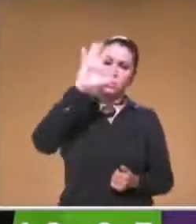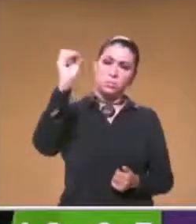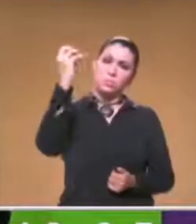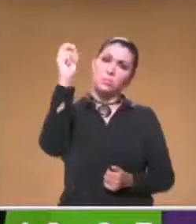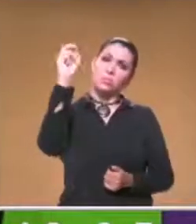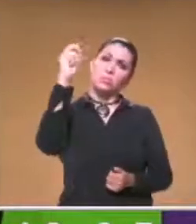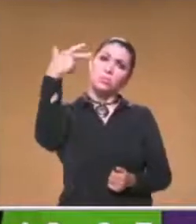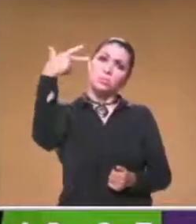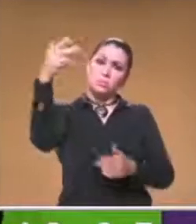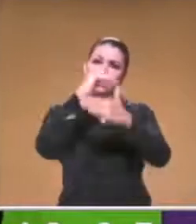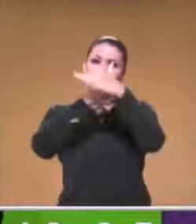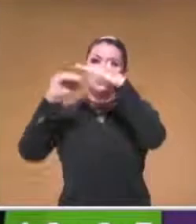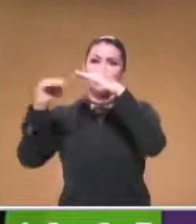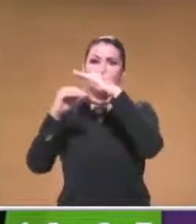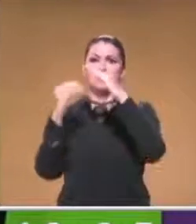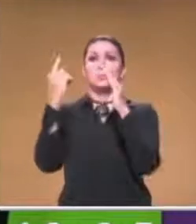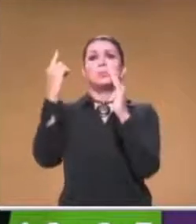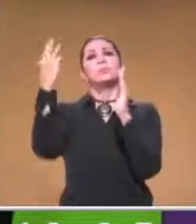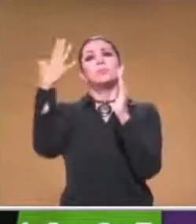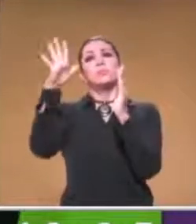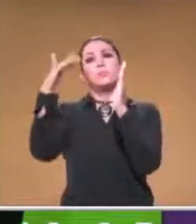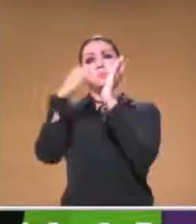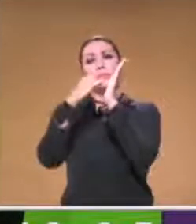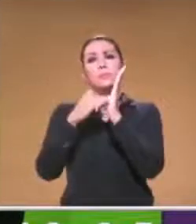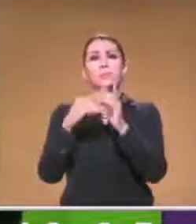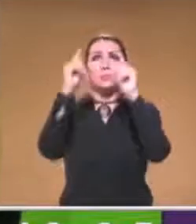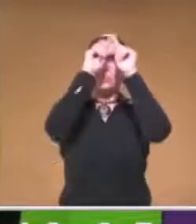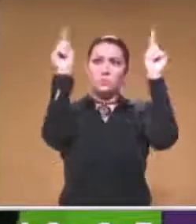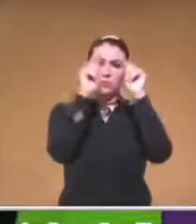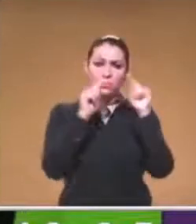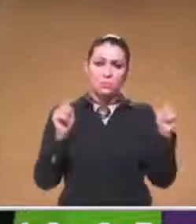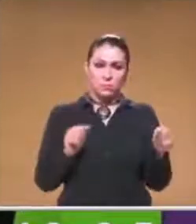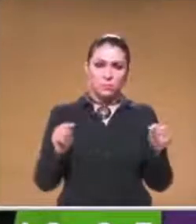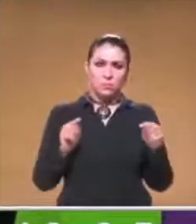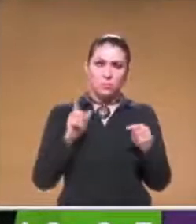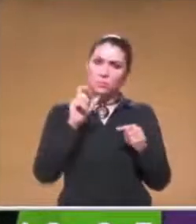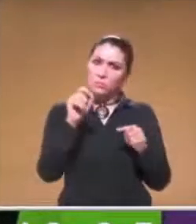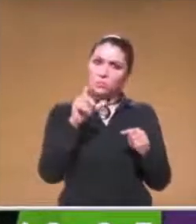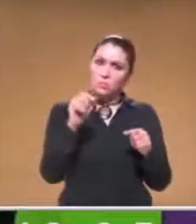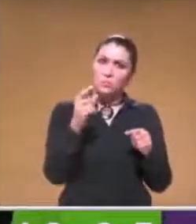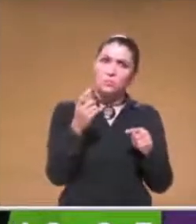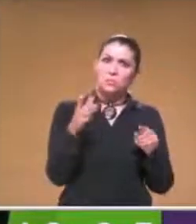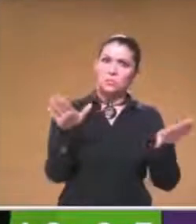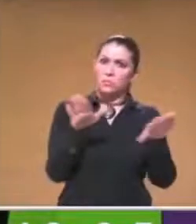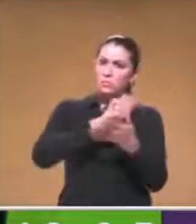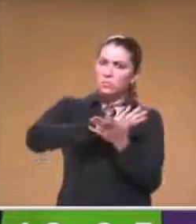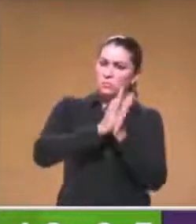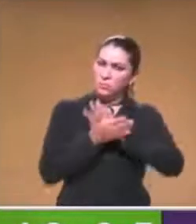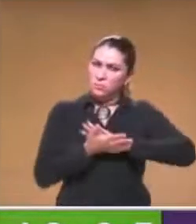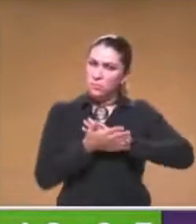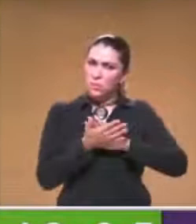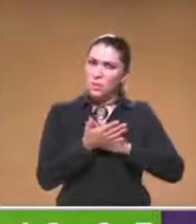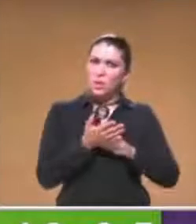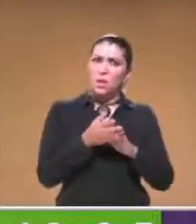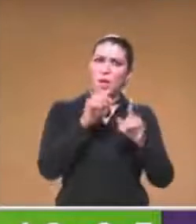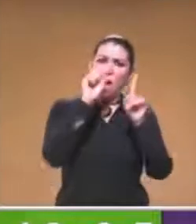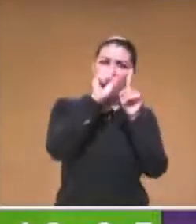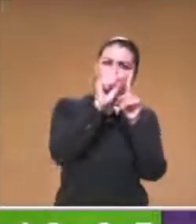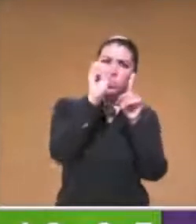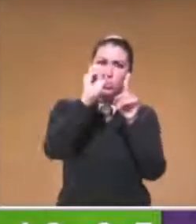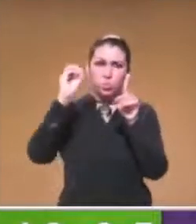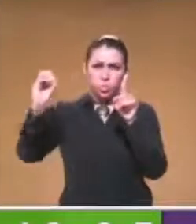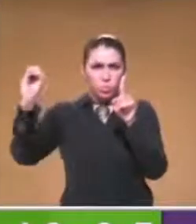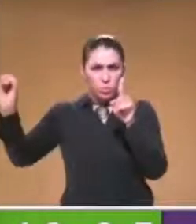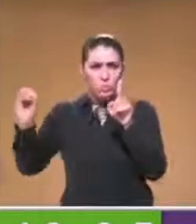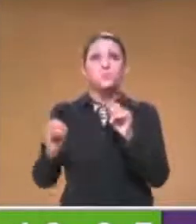sobre 10,000. Maestra, ¿eso los puedo convertir a números decimales? Sí. Recuerden que cuando dividimos entre